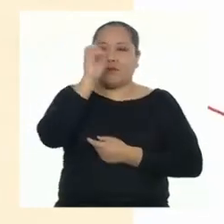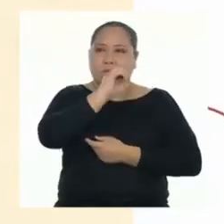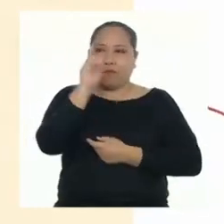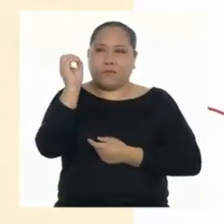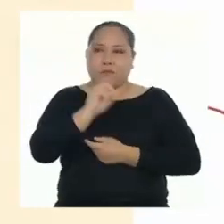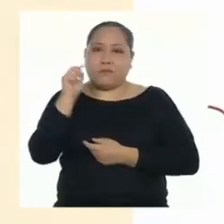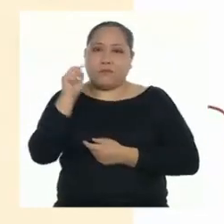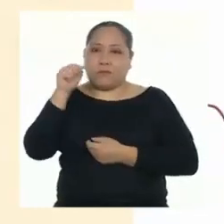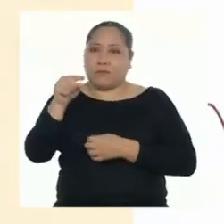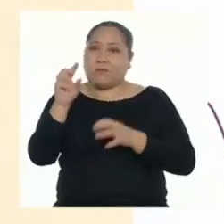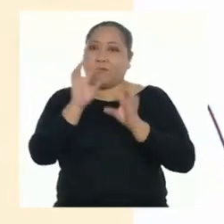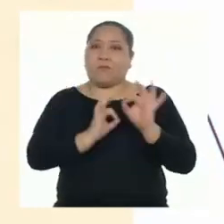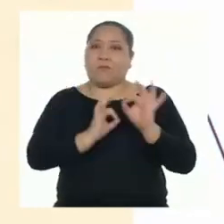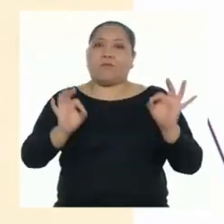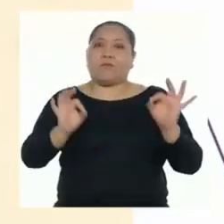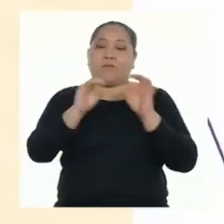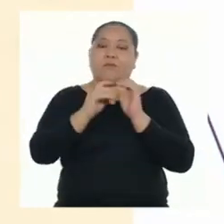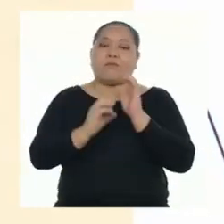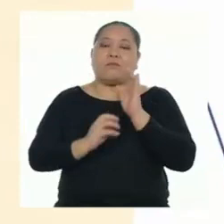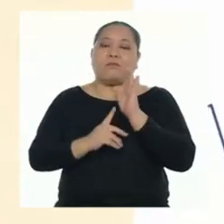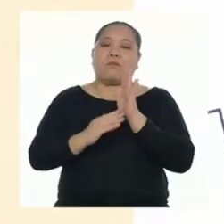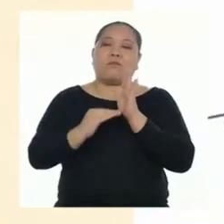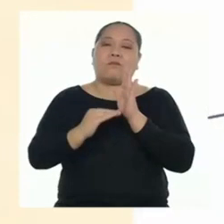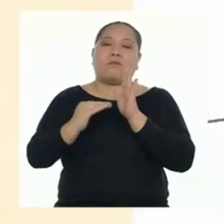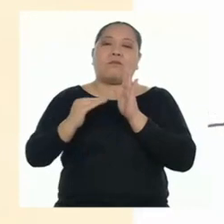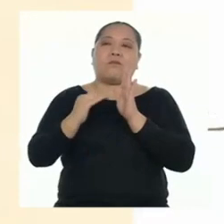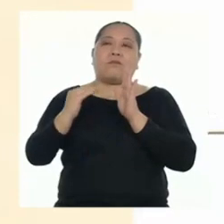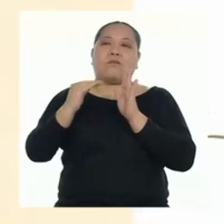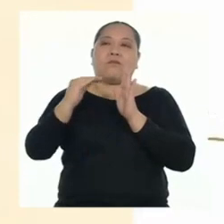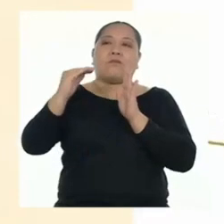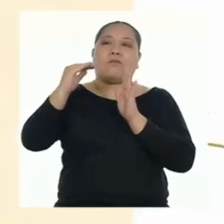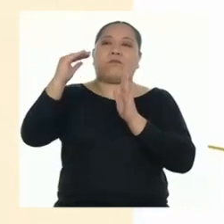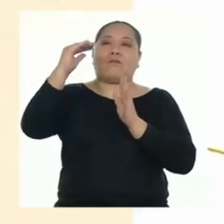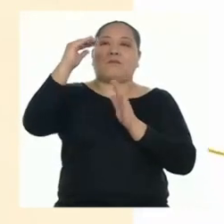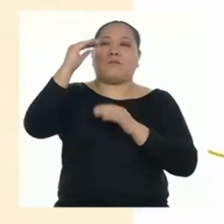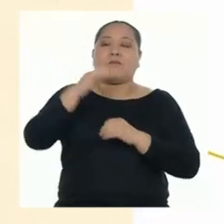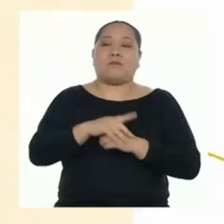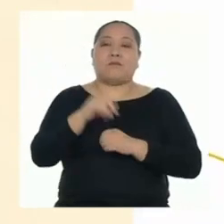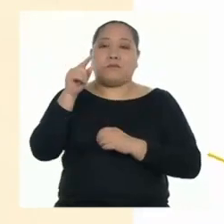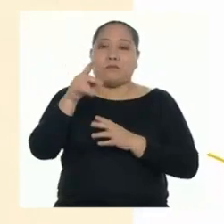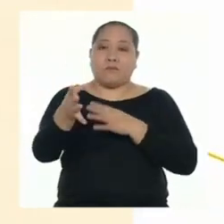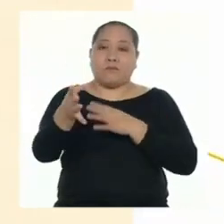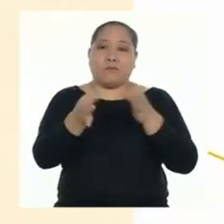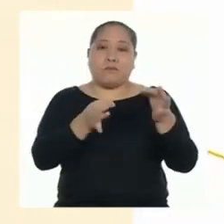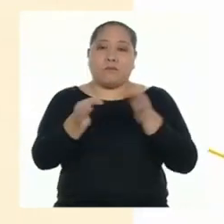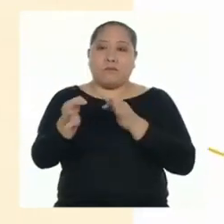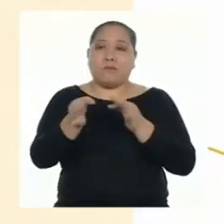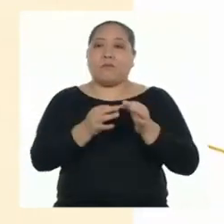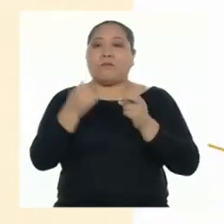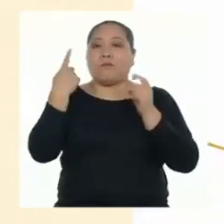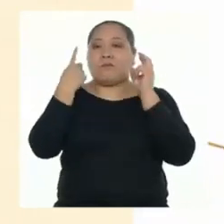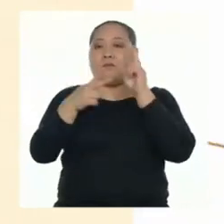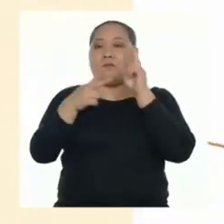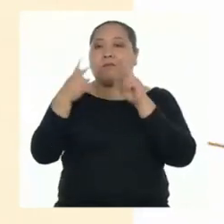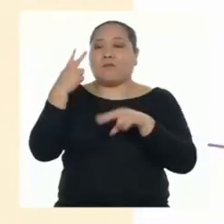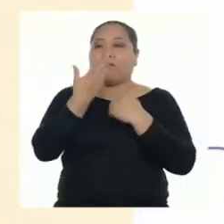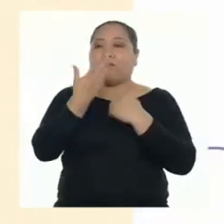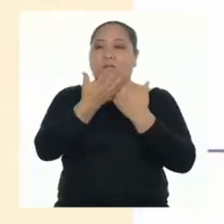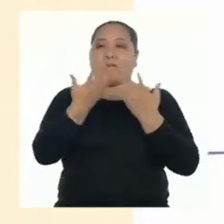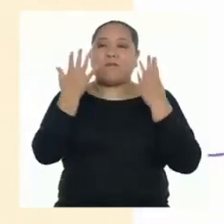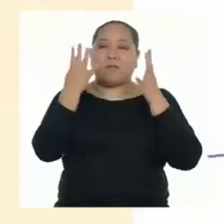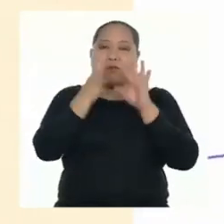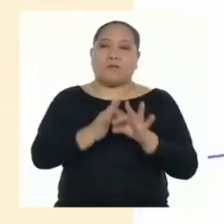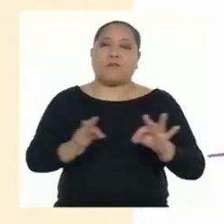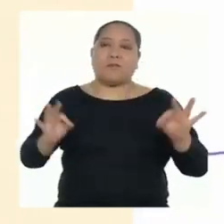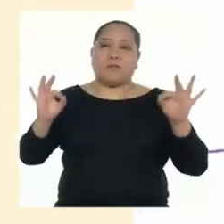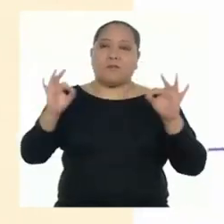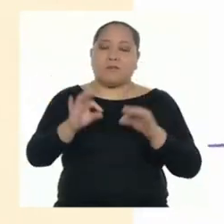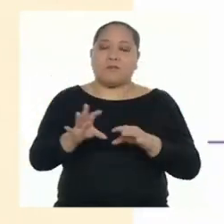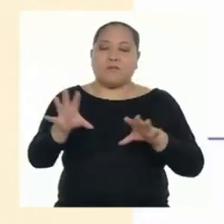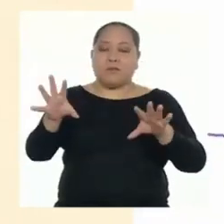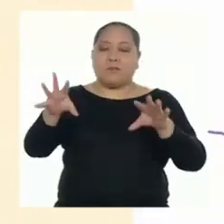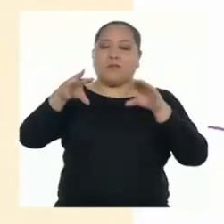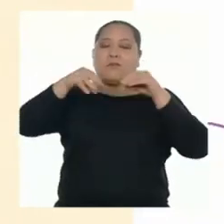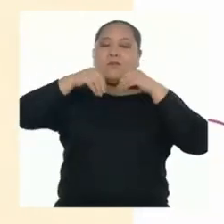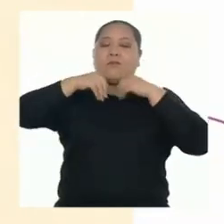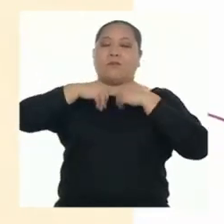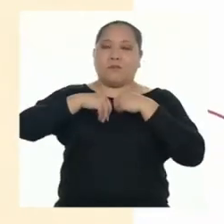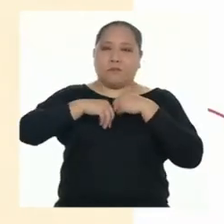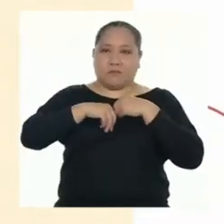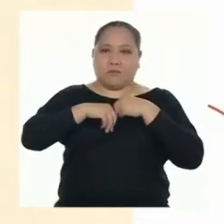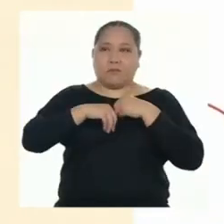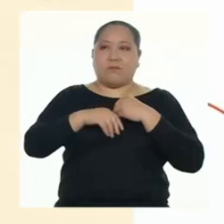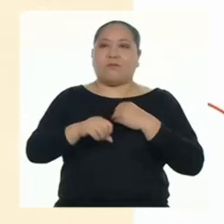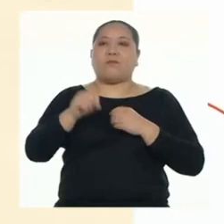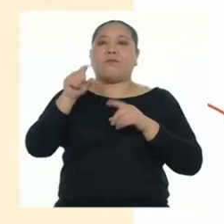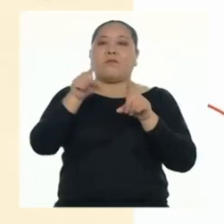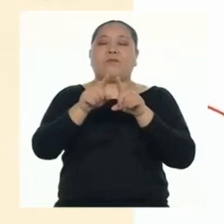ser fundamentales para su crecimiento y desarrollo del vegetal, lo que explica que sean considerados como elementos esenciales para la nutrición.